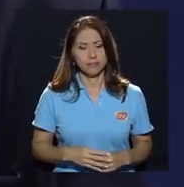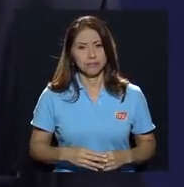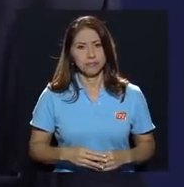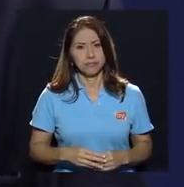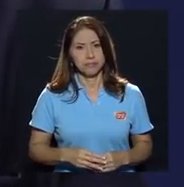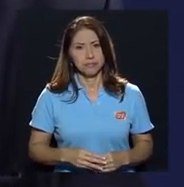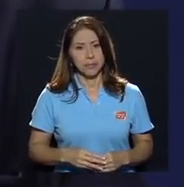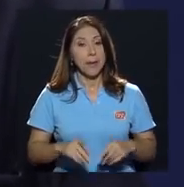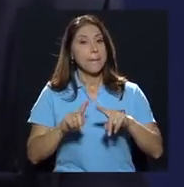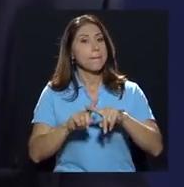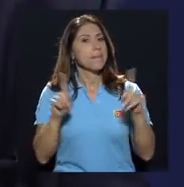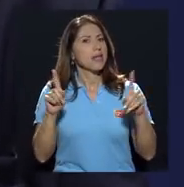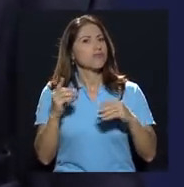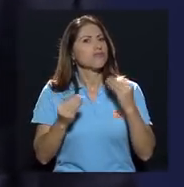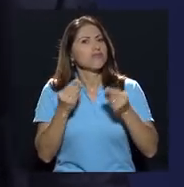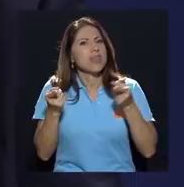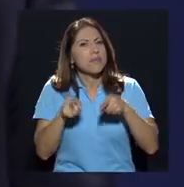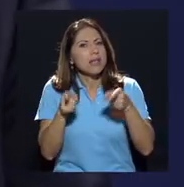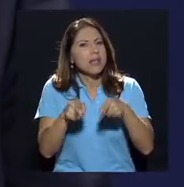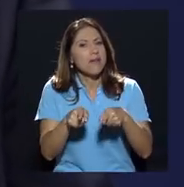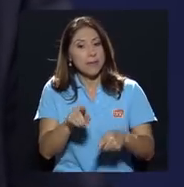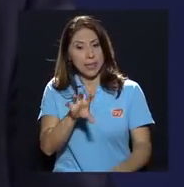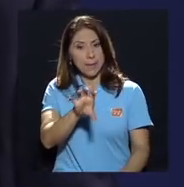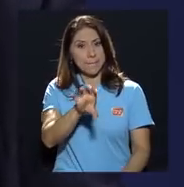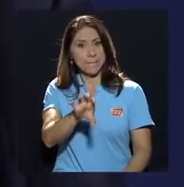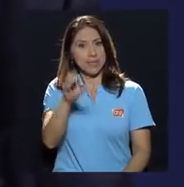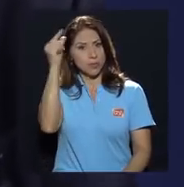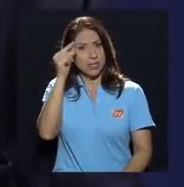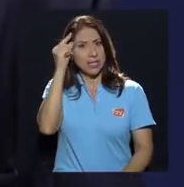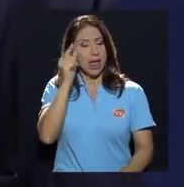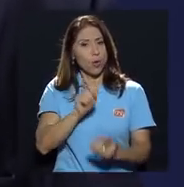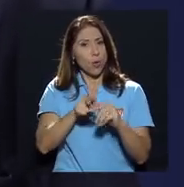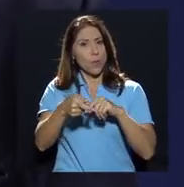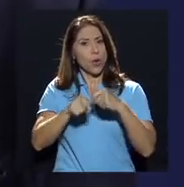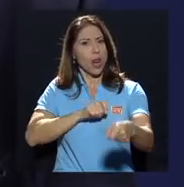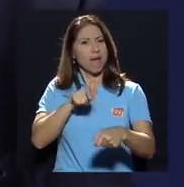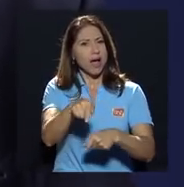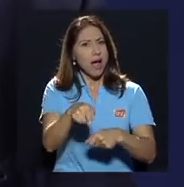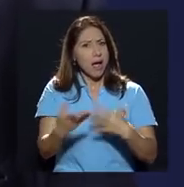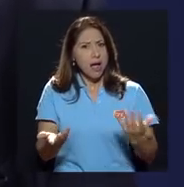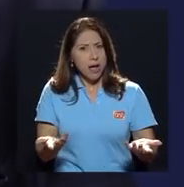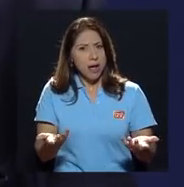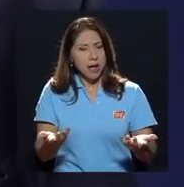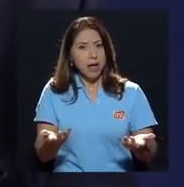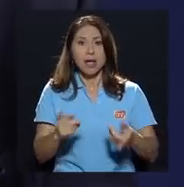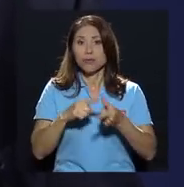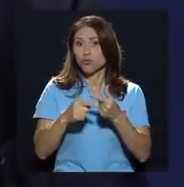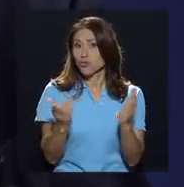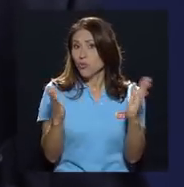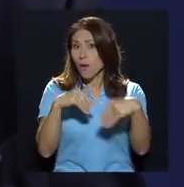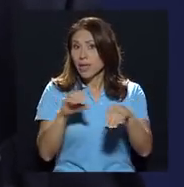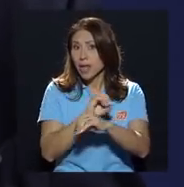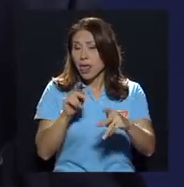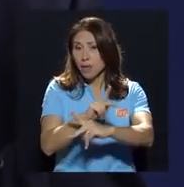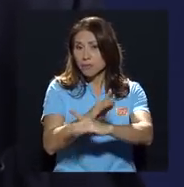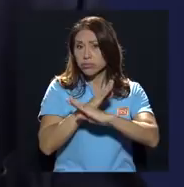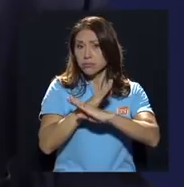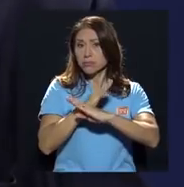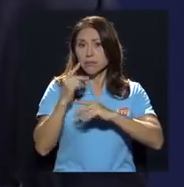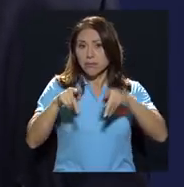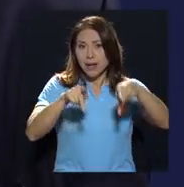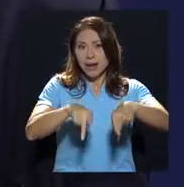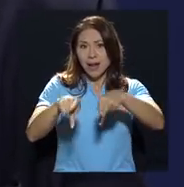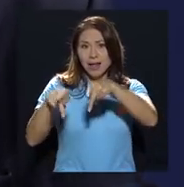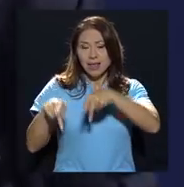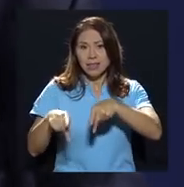los derechos humanos pero qué pasaba cuando en el propio estado el que los violaba no había protección alguno